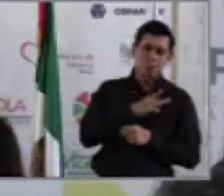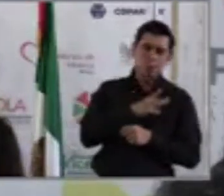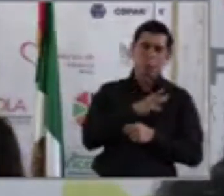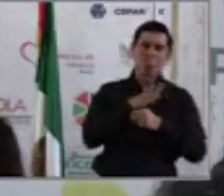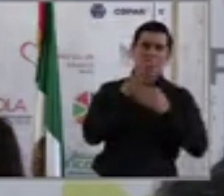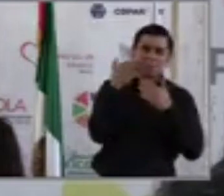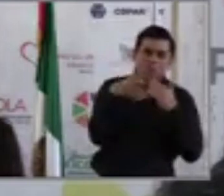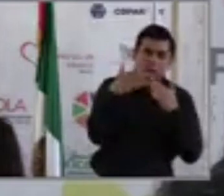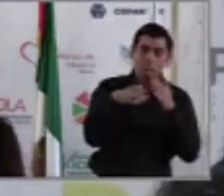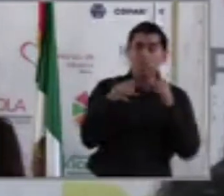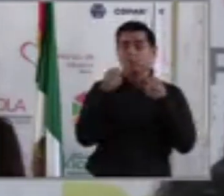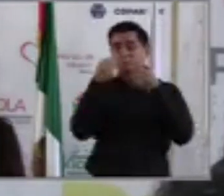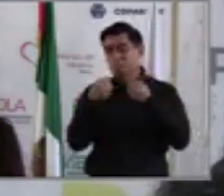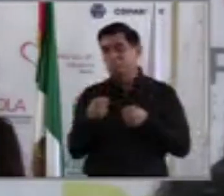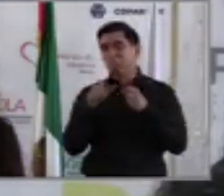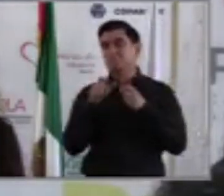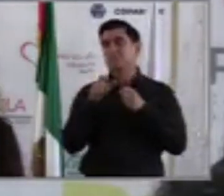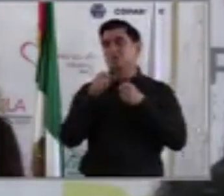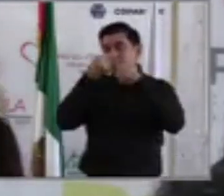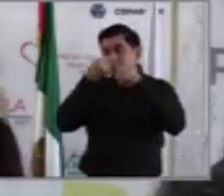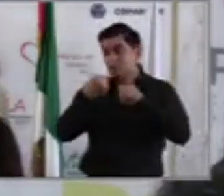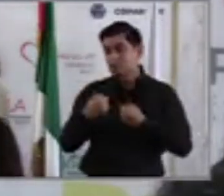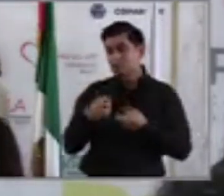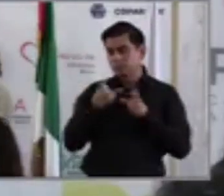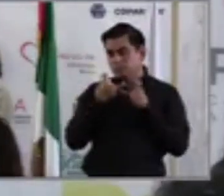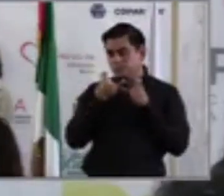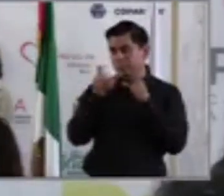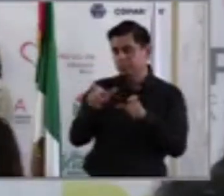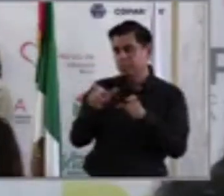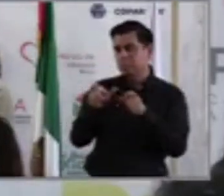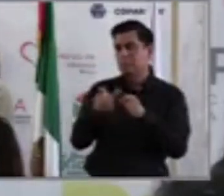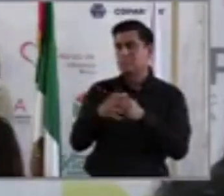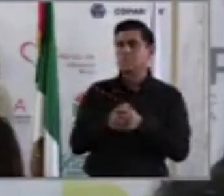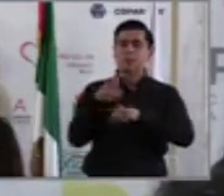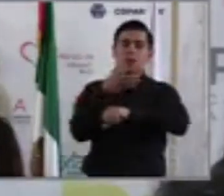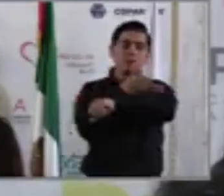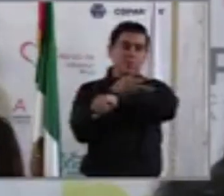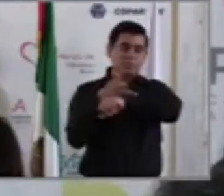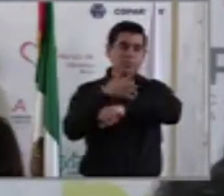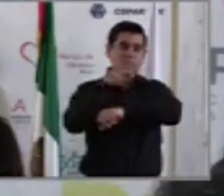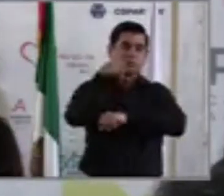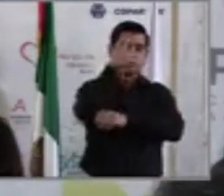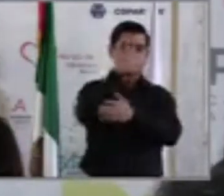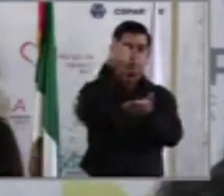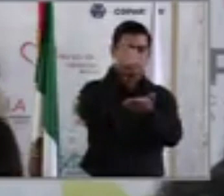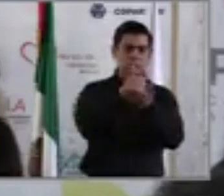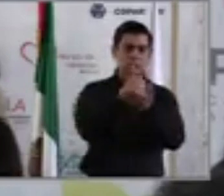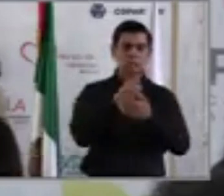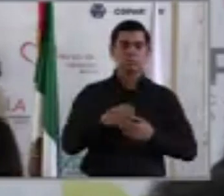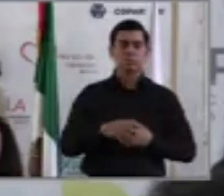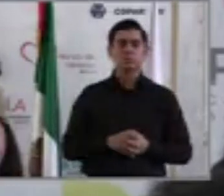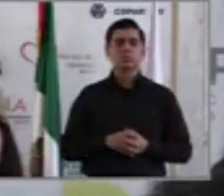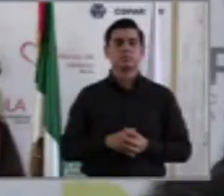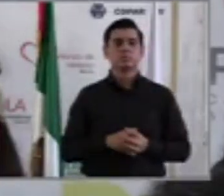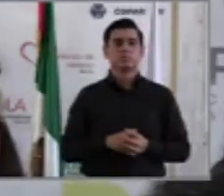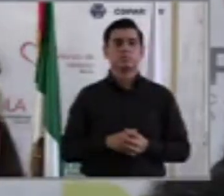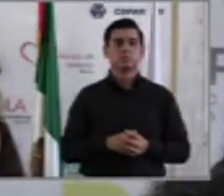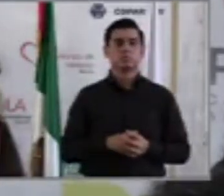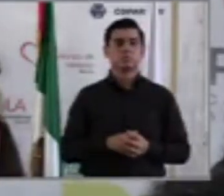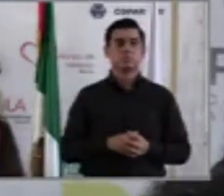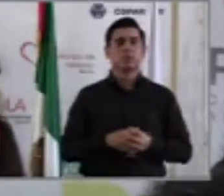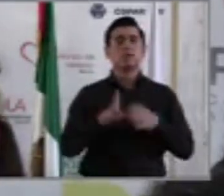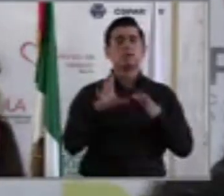insegura. Y principalmente las familias de esta ciudad. Por otro lado,